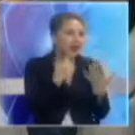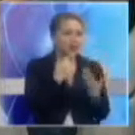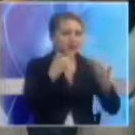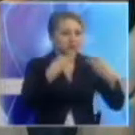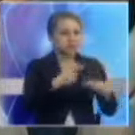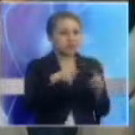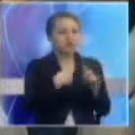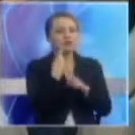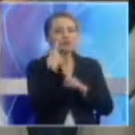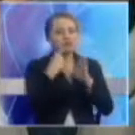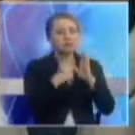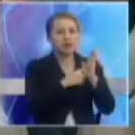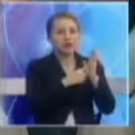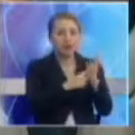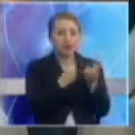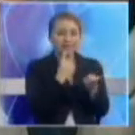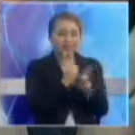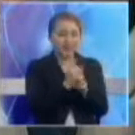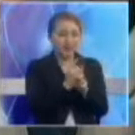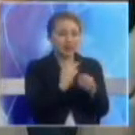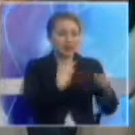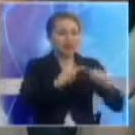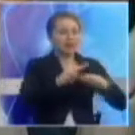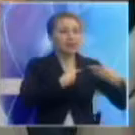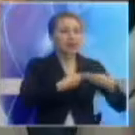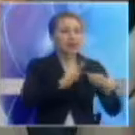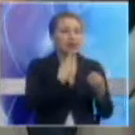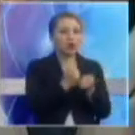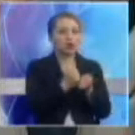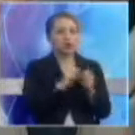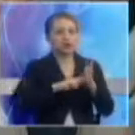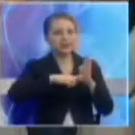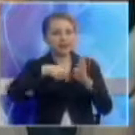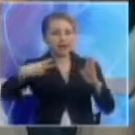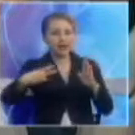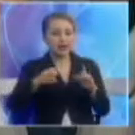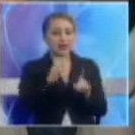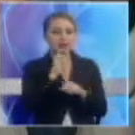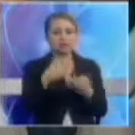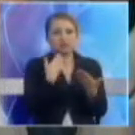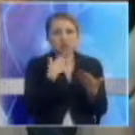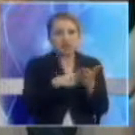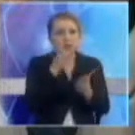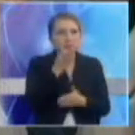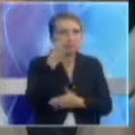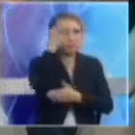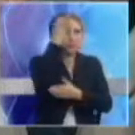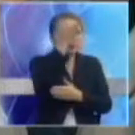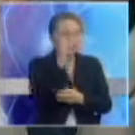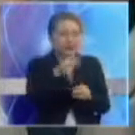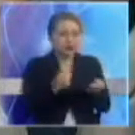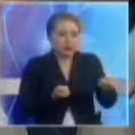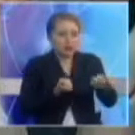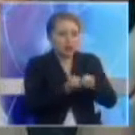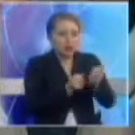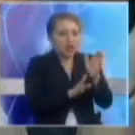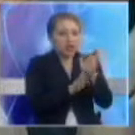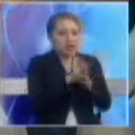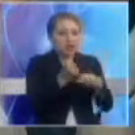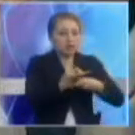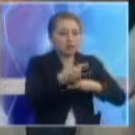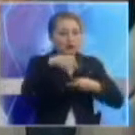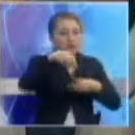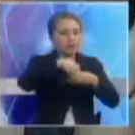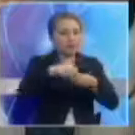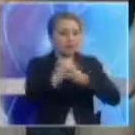se refleje en transferencia de tecnología y que esto a la postre apoye el desarrollo productivo del